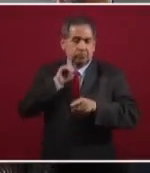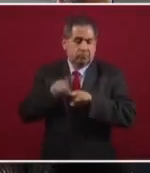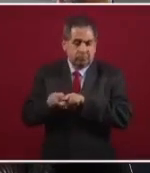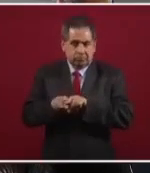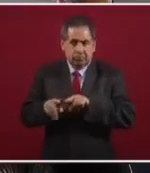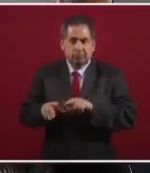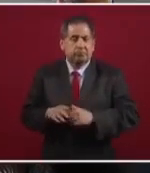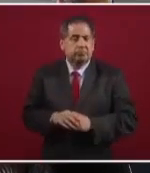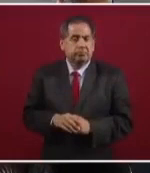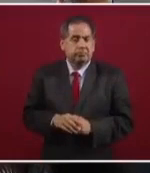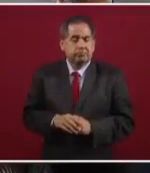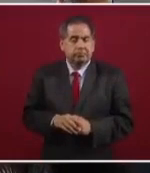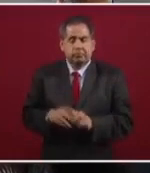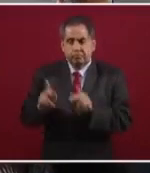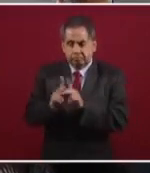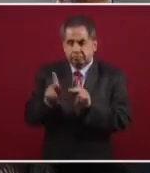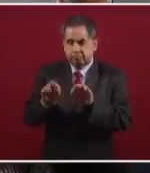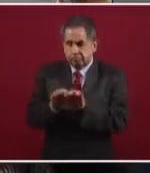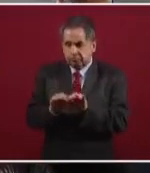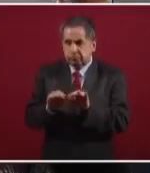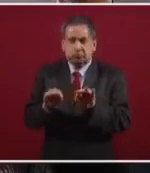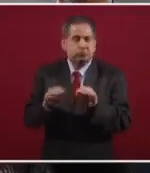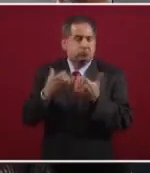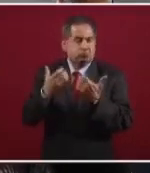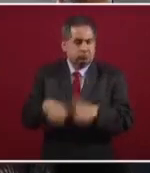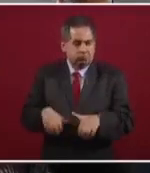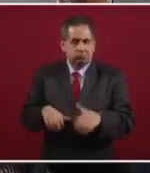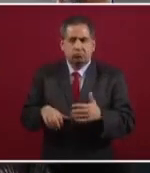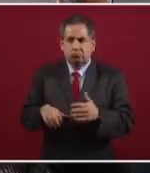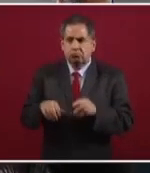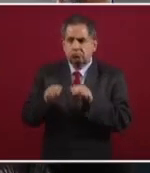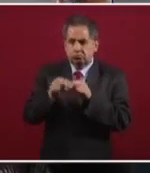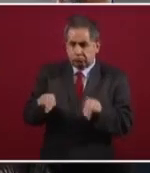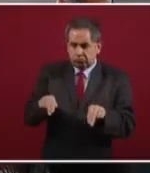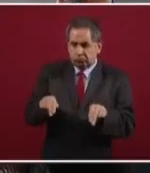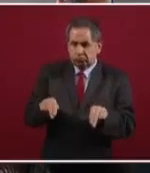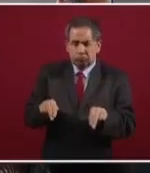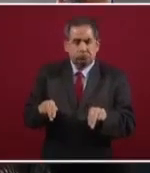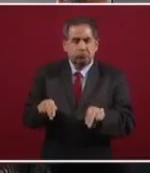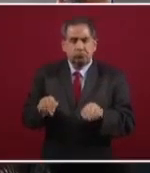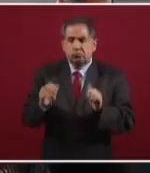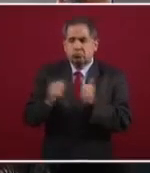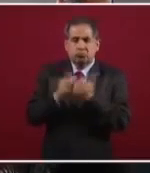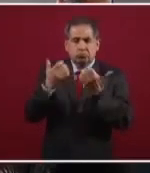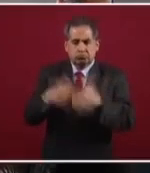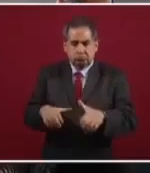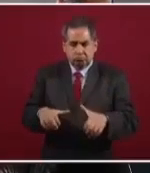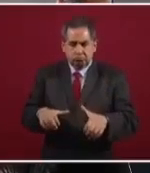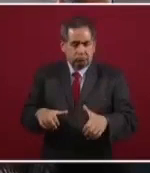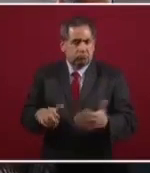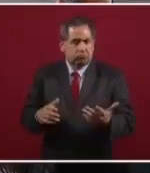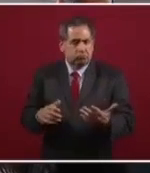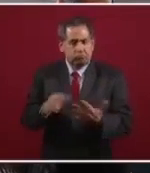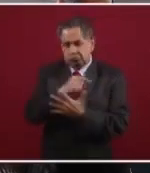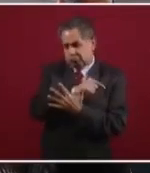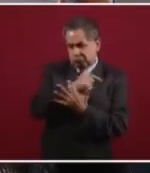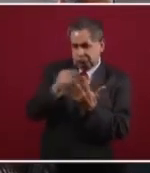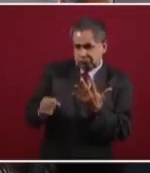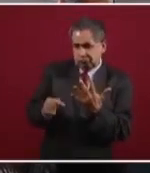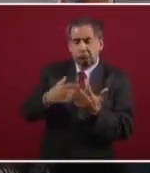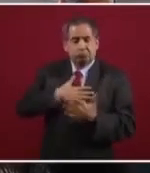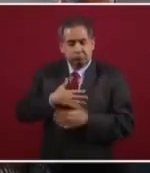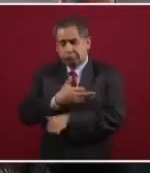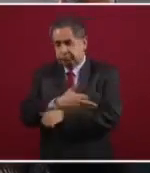hermana, primos, tíos, cuñados, nueras, concuños y demás miembros